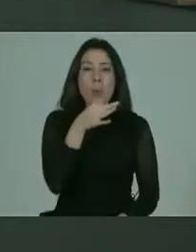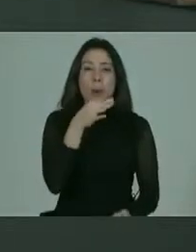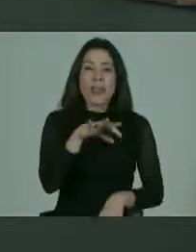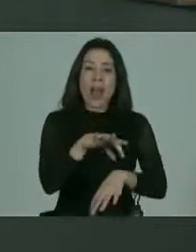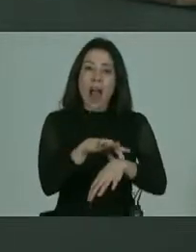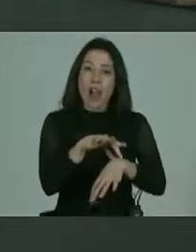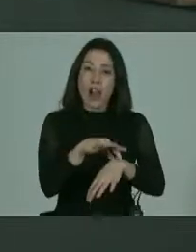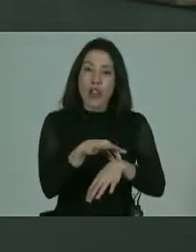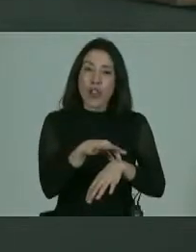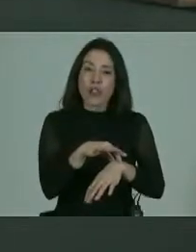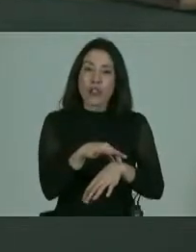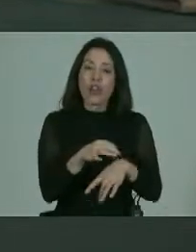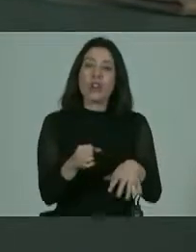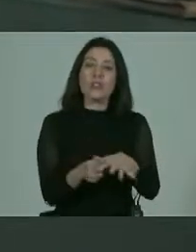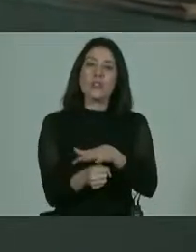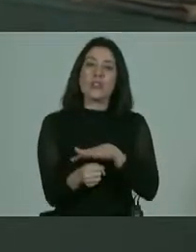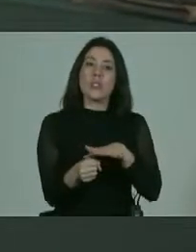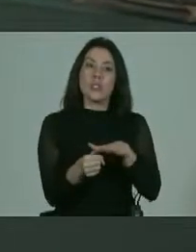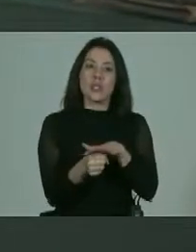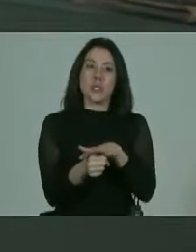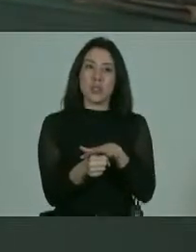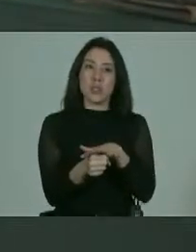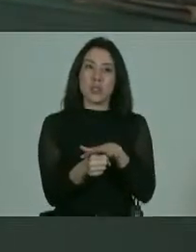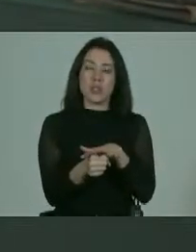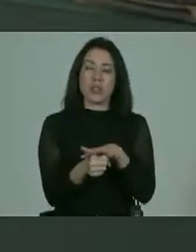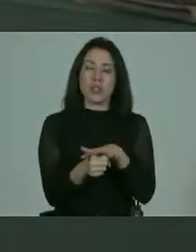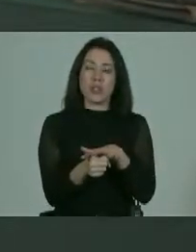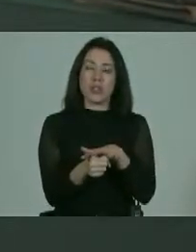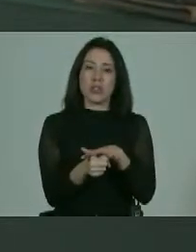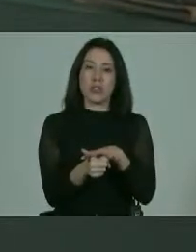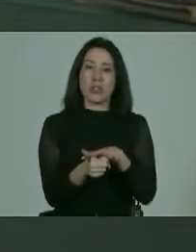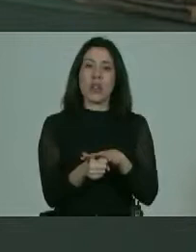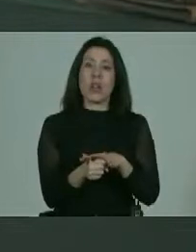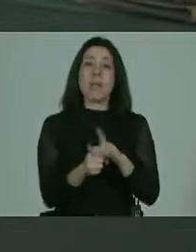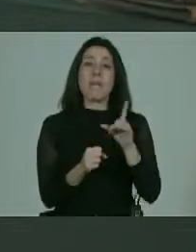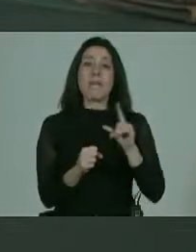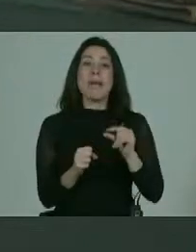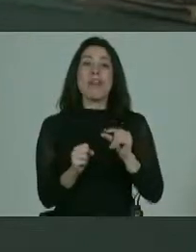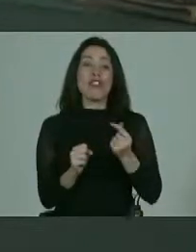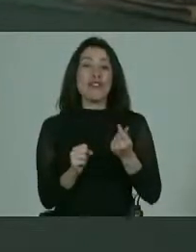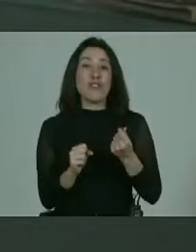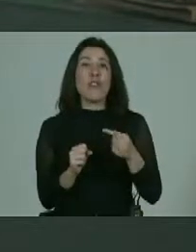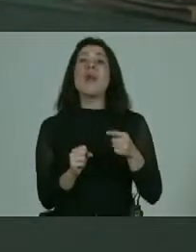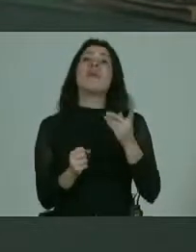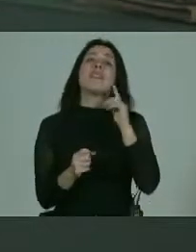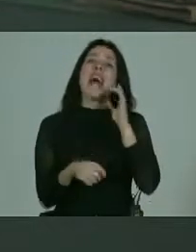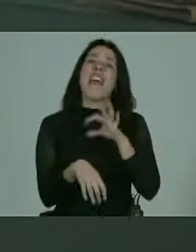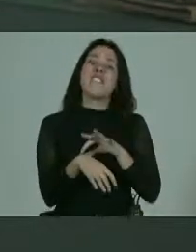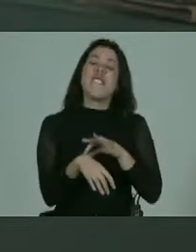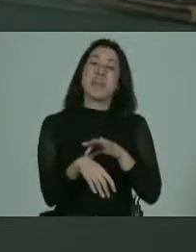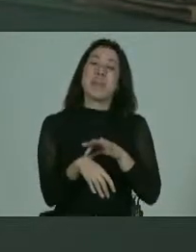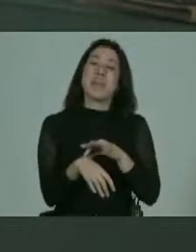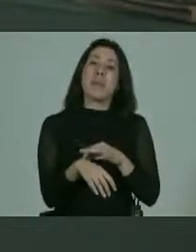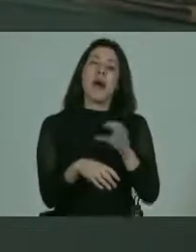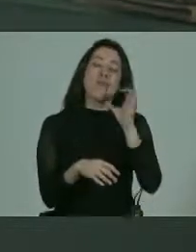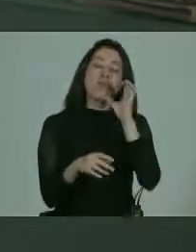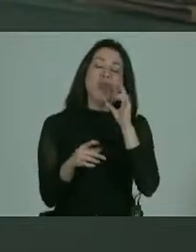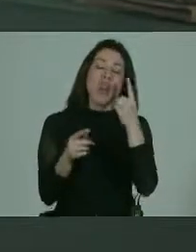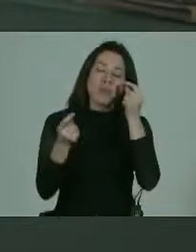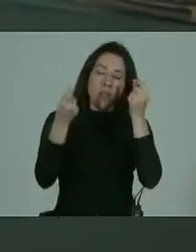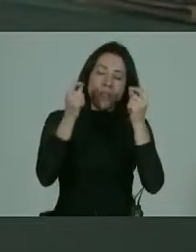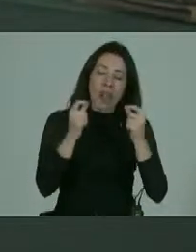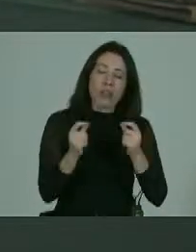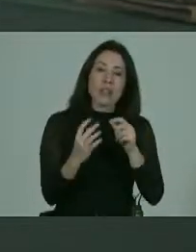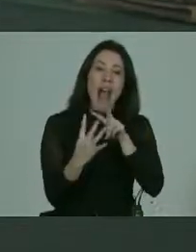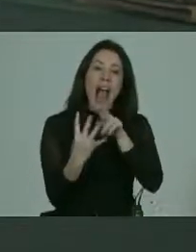médico en situación de minusvalía porque está enfermo y para intentar buscar un diagnóstico y una